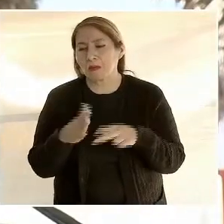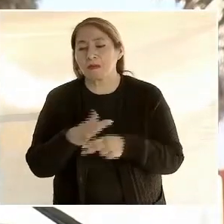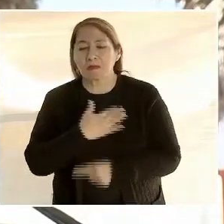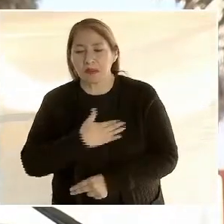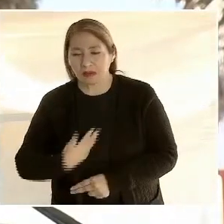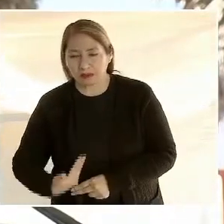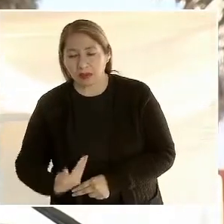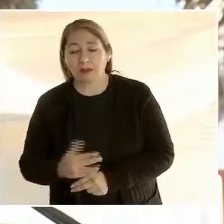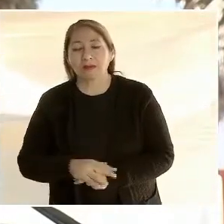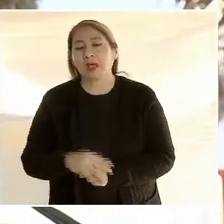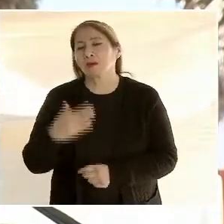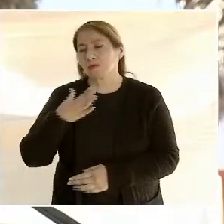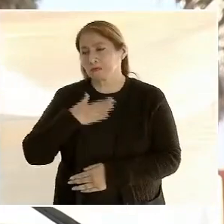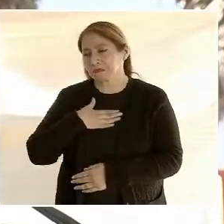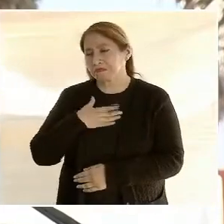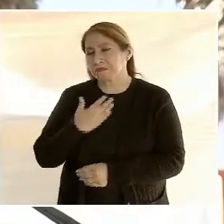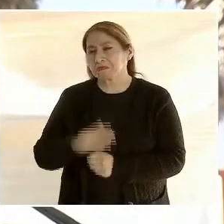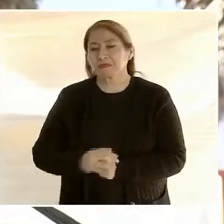Es oportuno